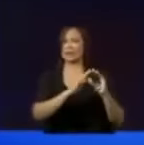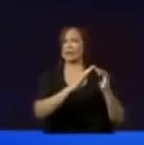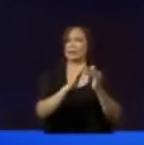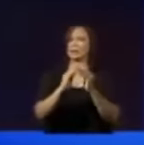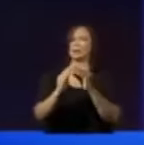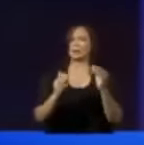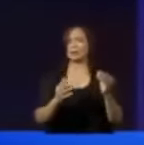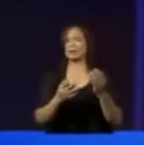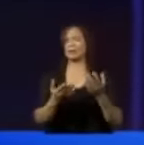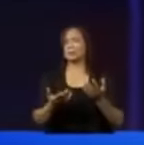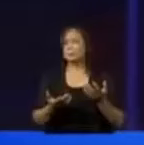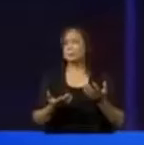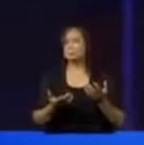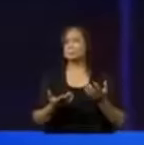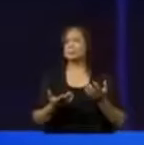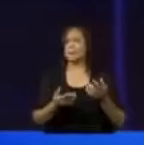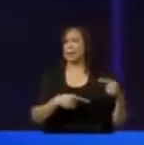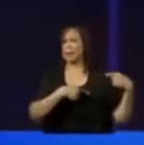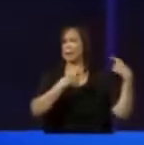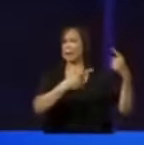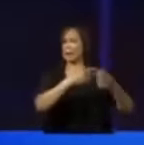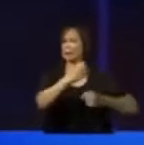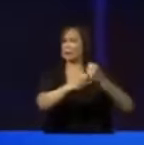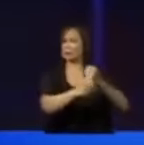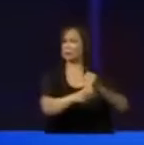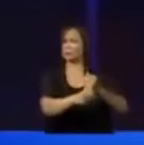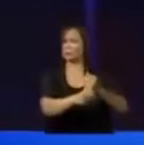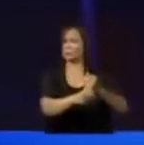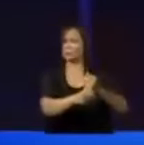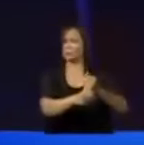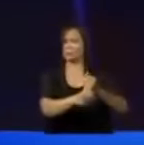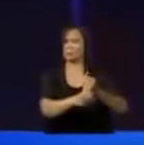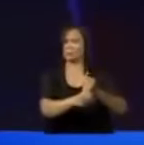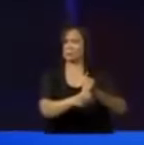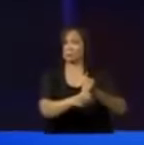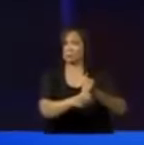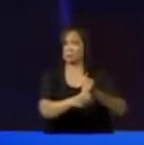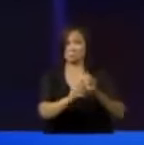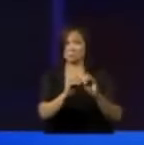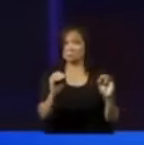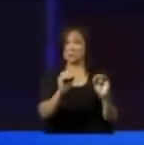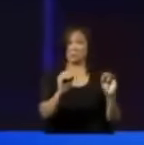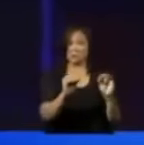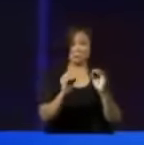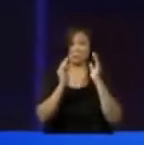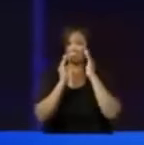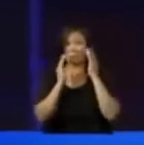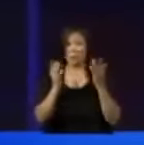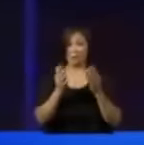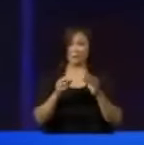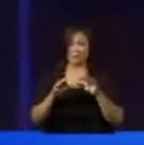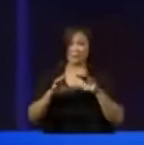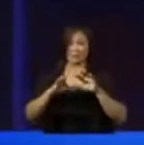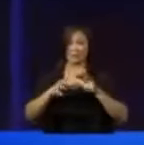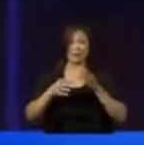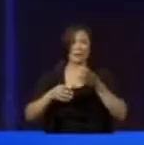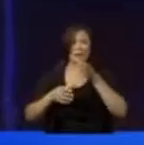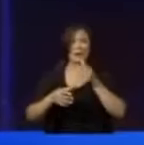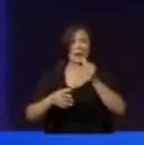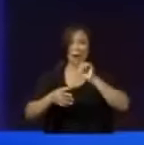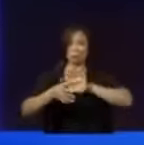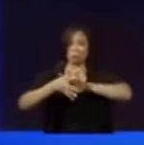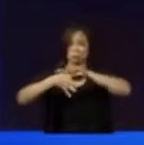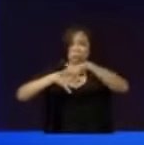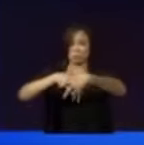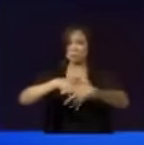ciudad, tuvimos décadas, varias décadas sin nadie preocuparse del drenaje pluvial